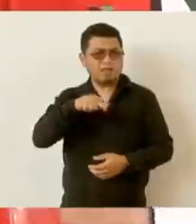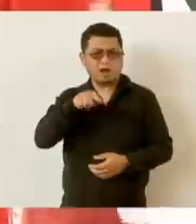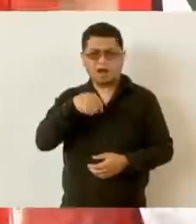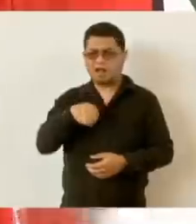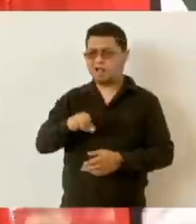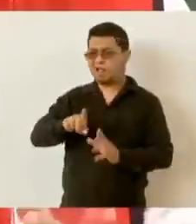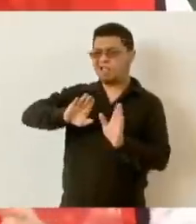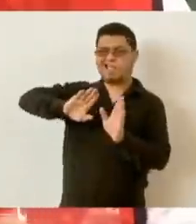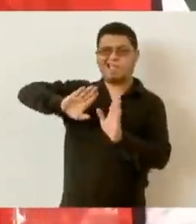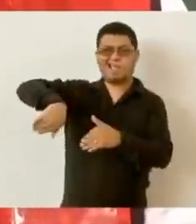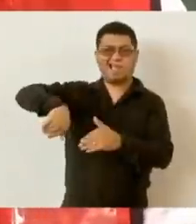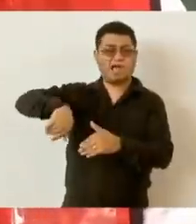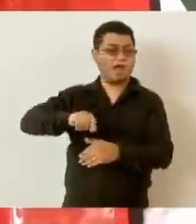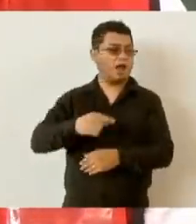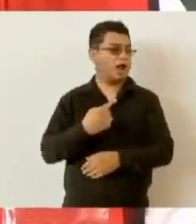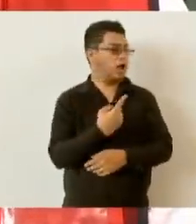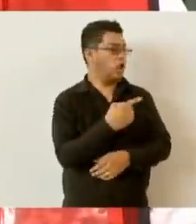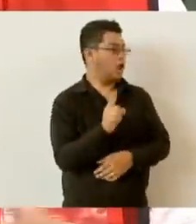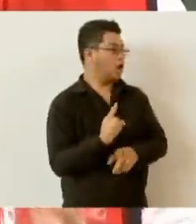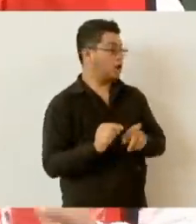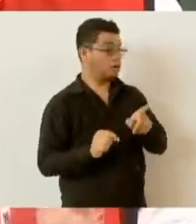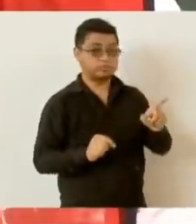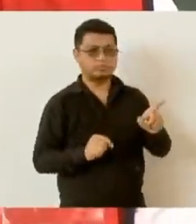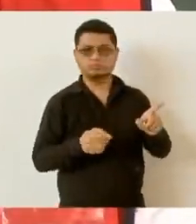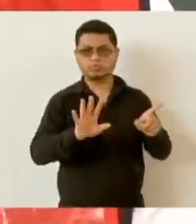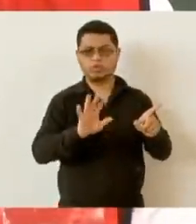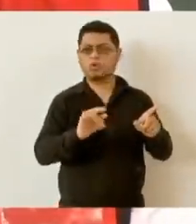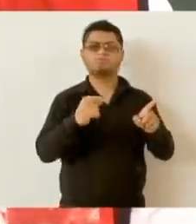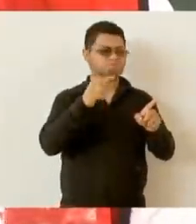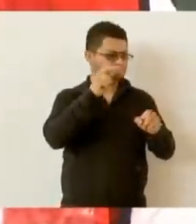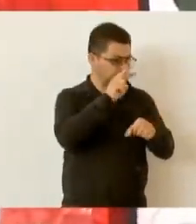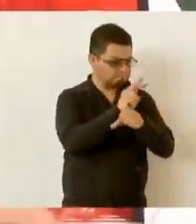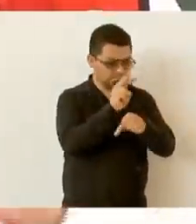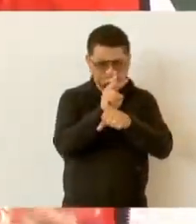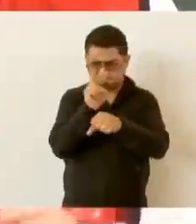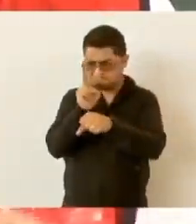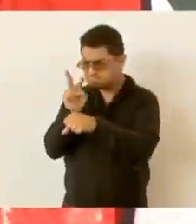frente ni dejar de hacer una sola actividad en la que podamos entrar,